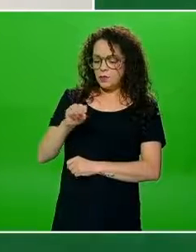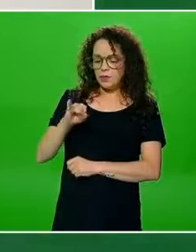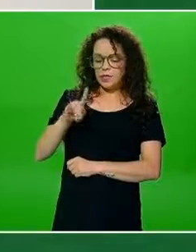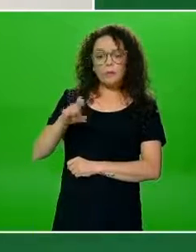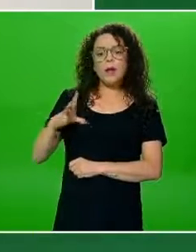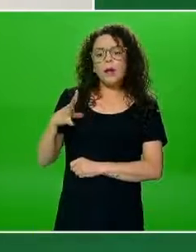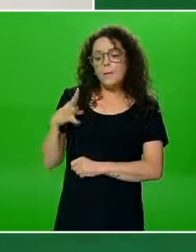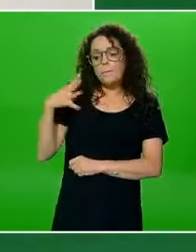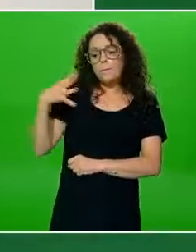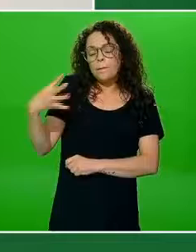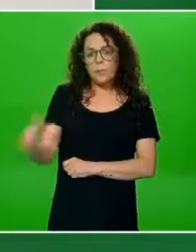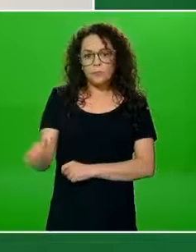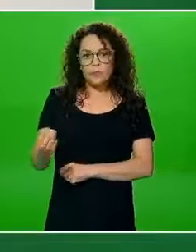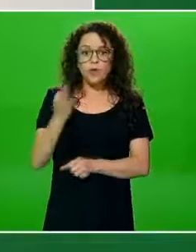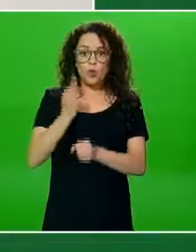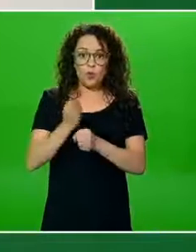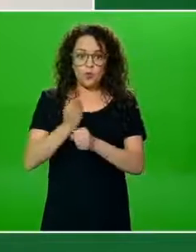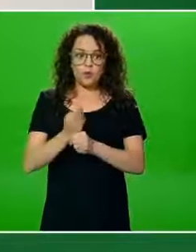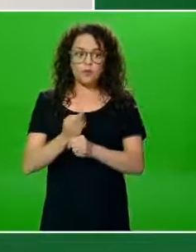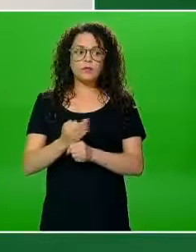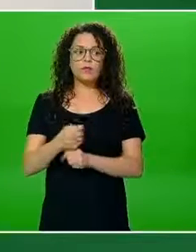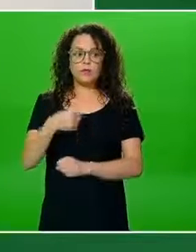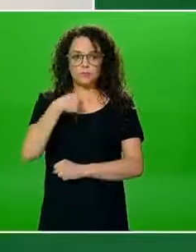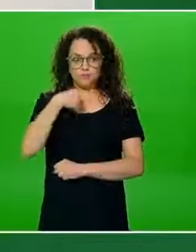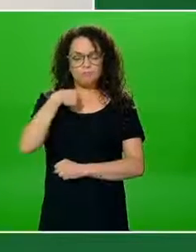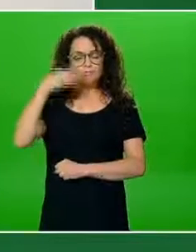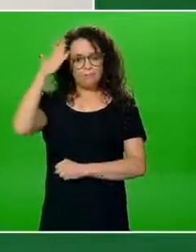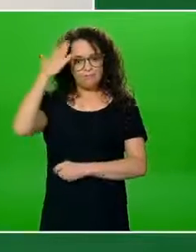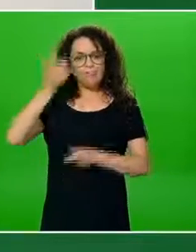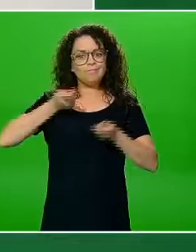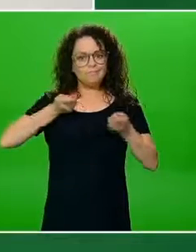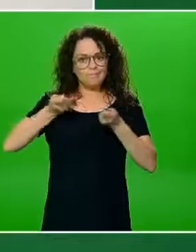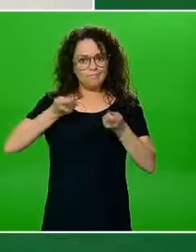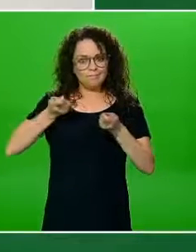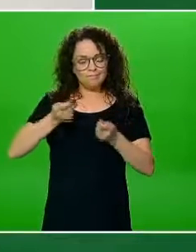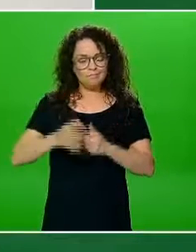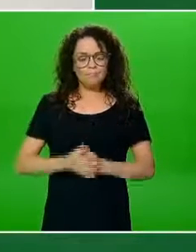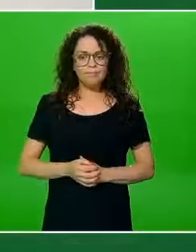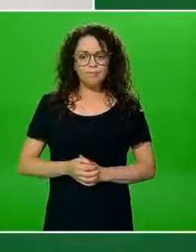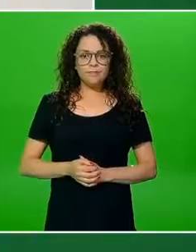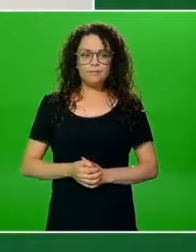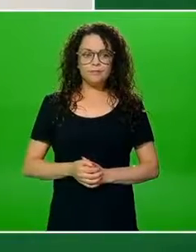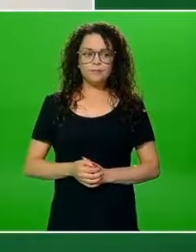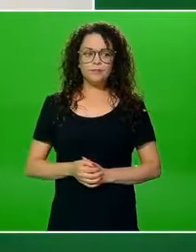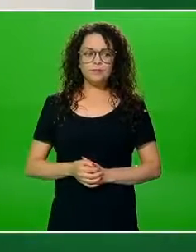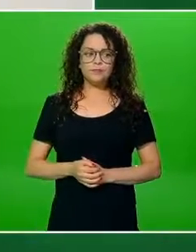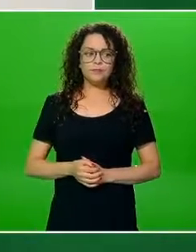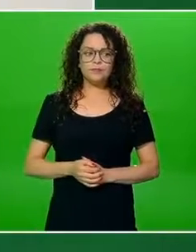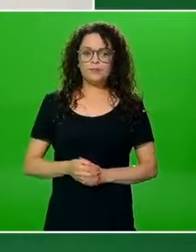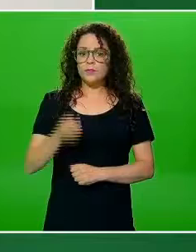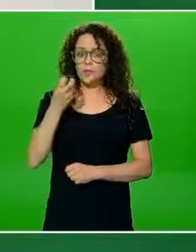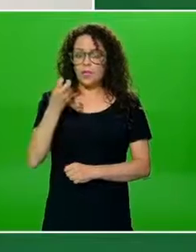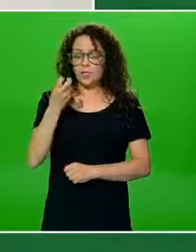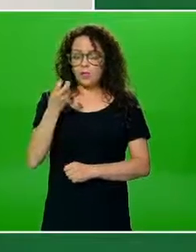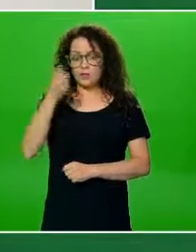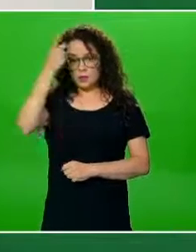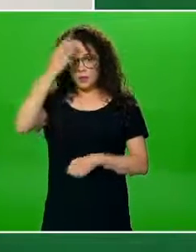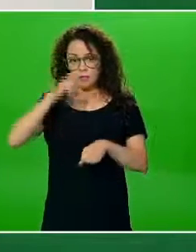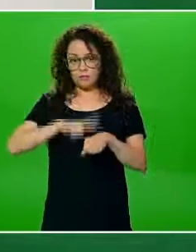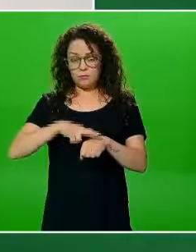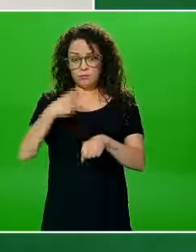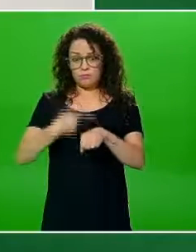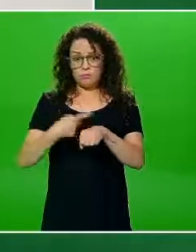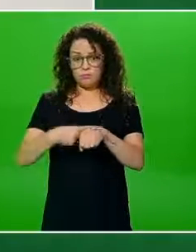momento de estar dirigiendo o gerenciando. Le comento un poco, la Dirección de Enfermedades Transmisibles